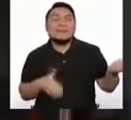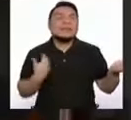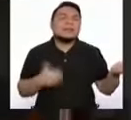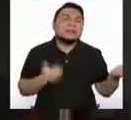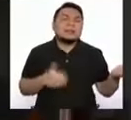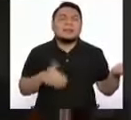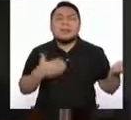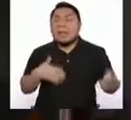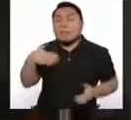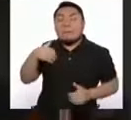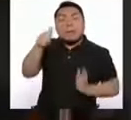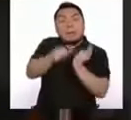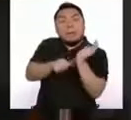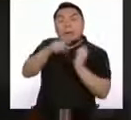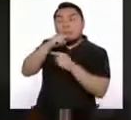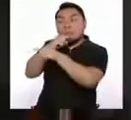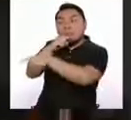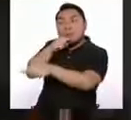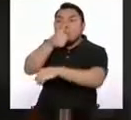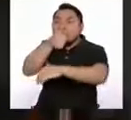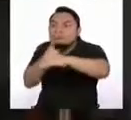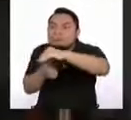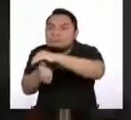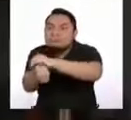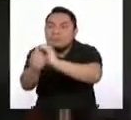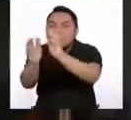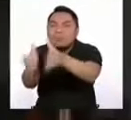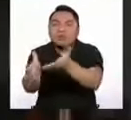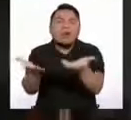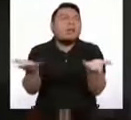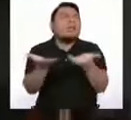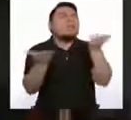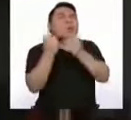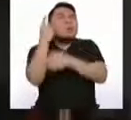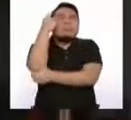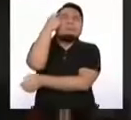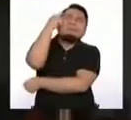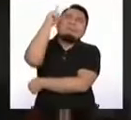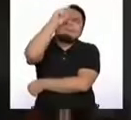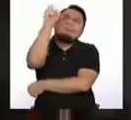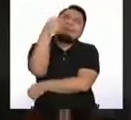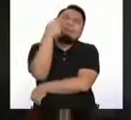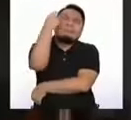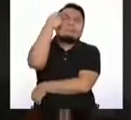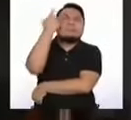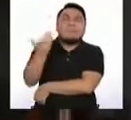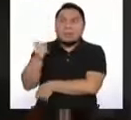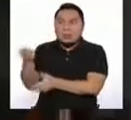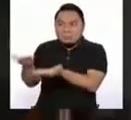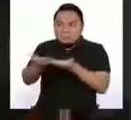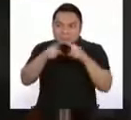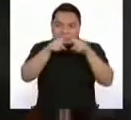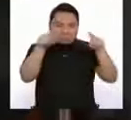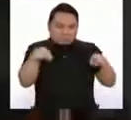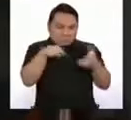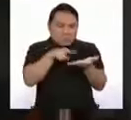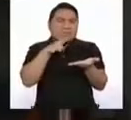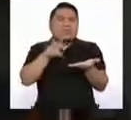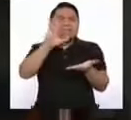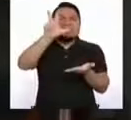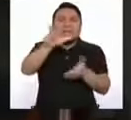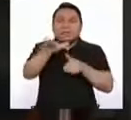Mi hermana escondió un tesoro en donde podría estar. El mapa dice tres pasos.